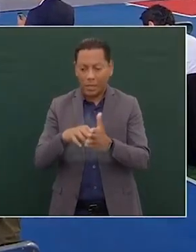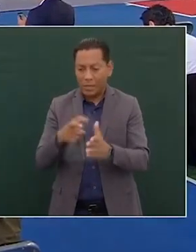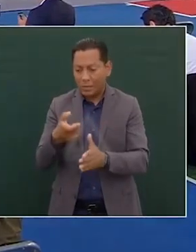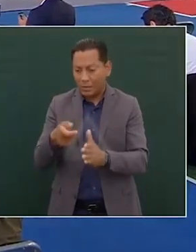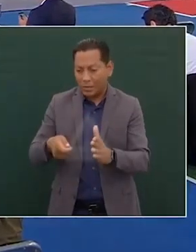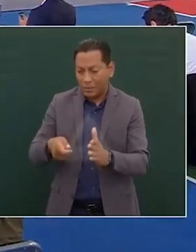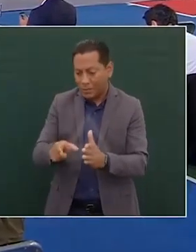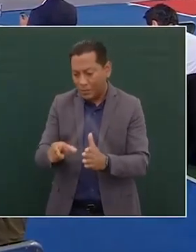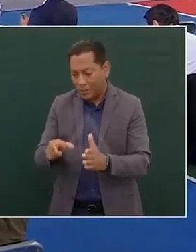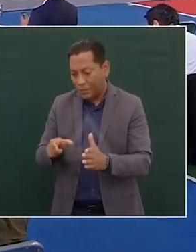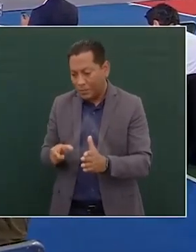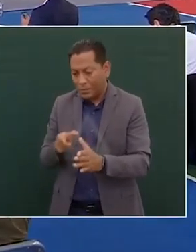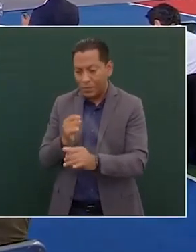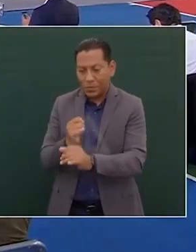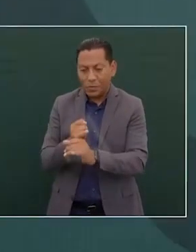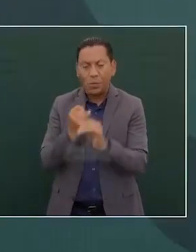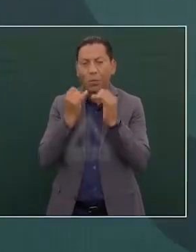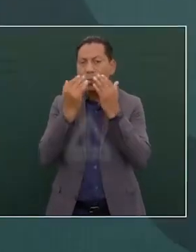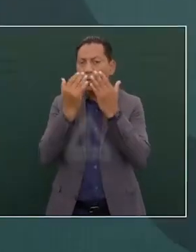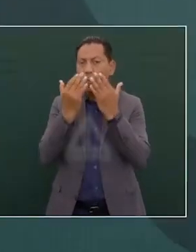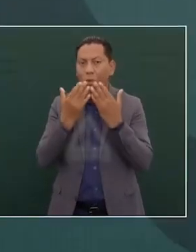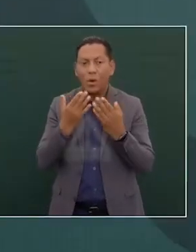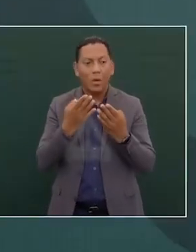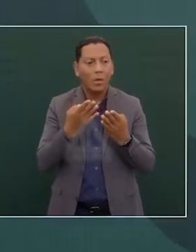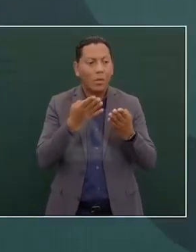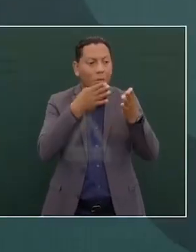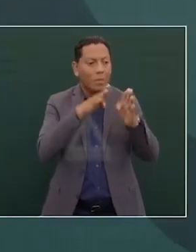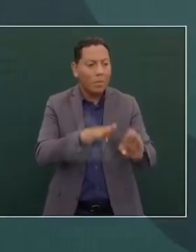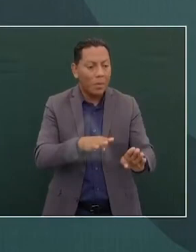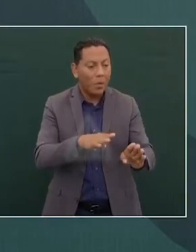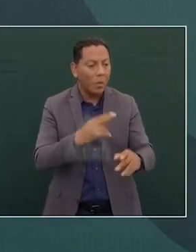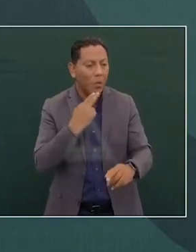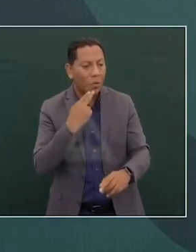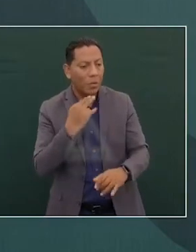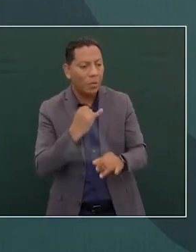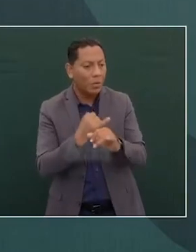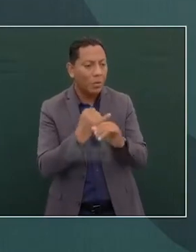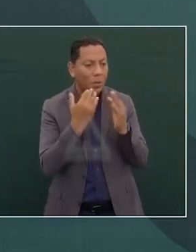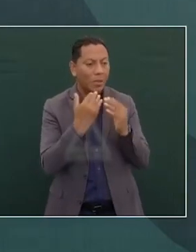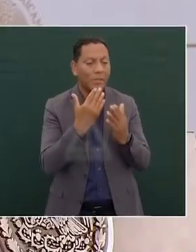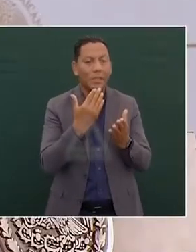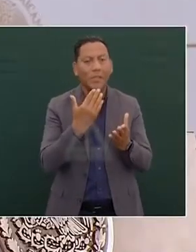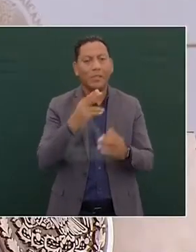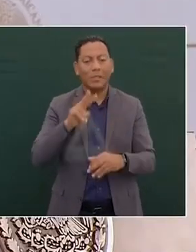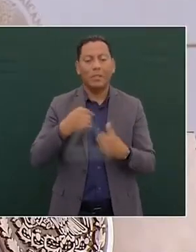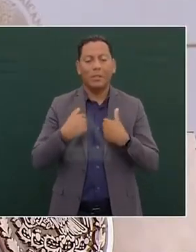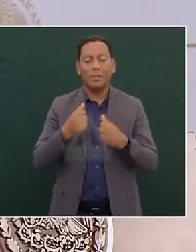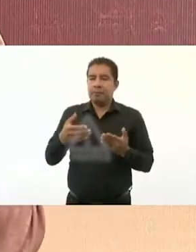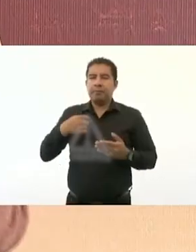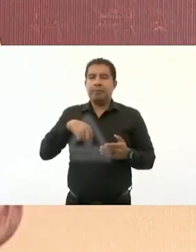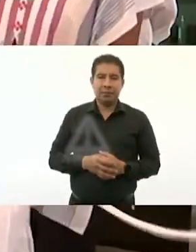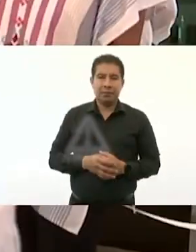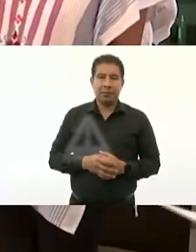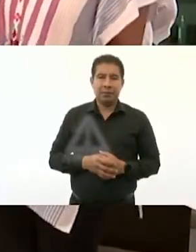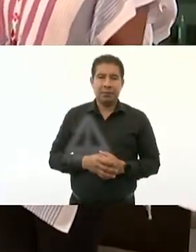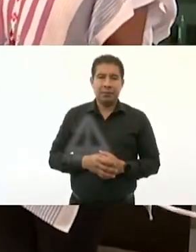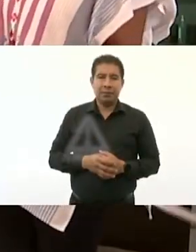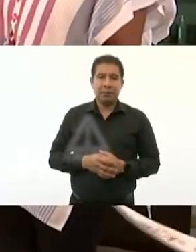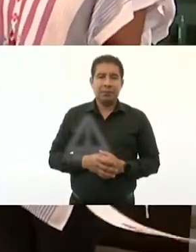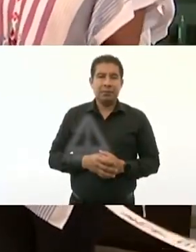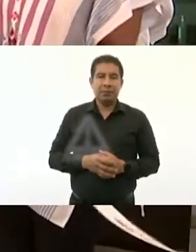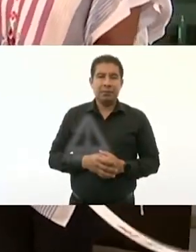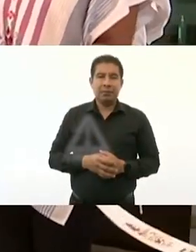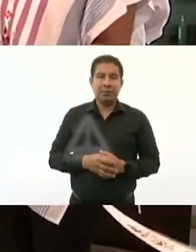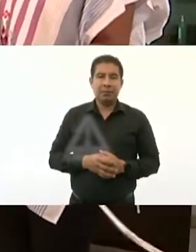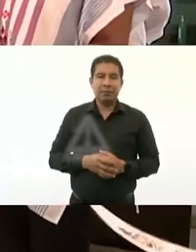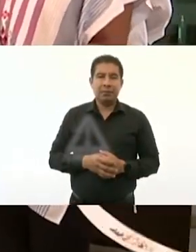sucursales, si no se tiene internet. Ya lo estamos resolviendo. El Banco del Bienestar